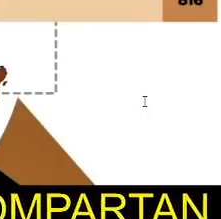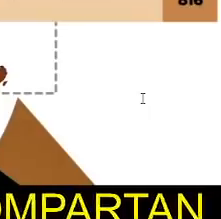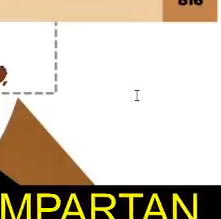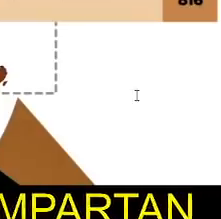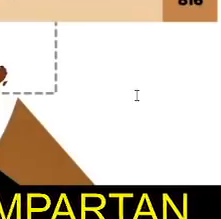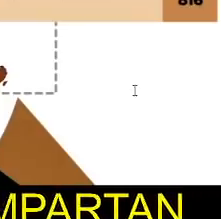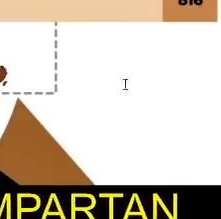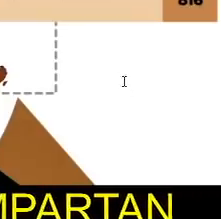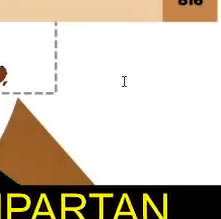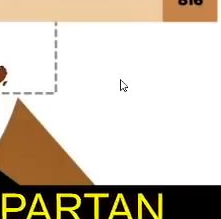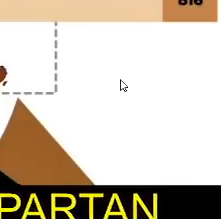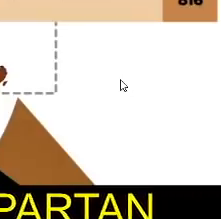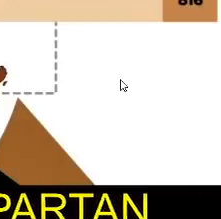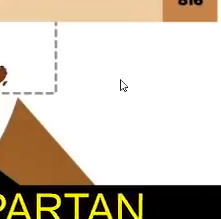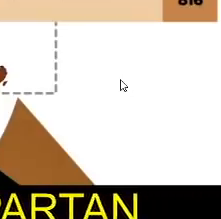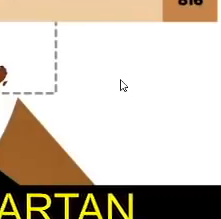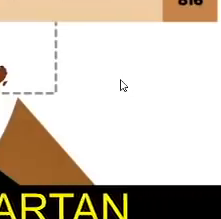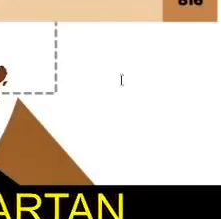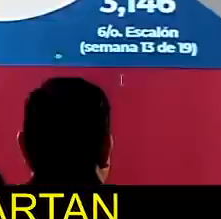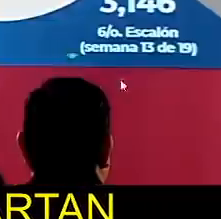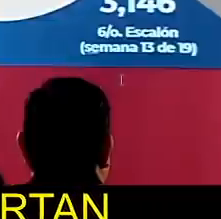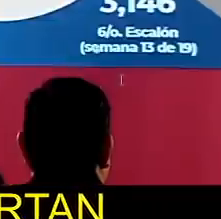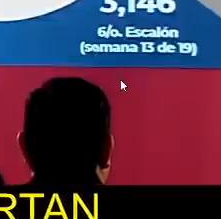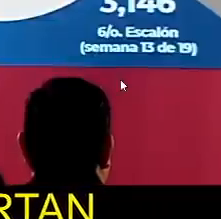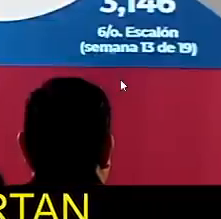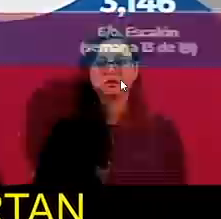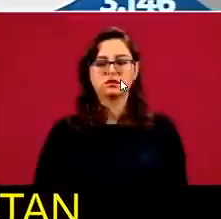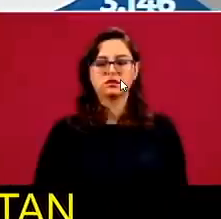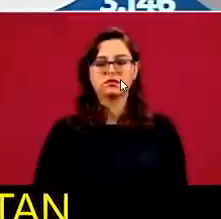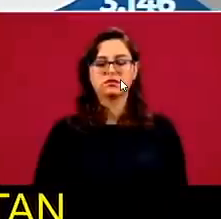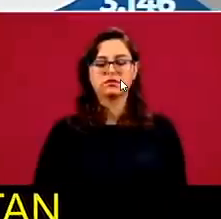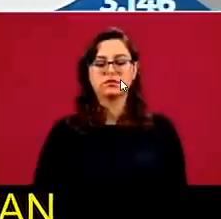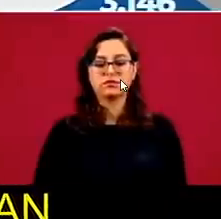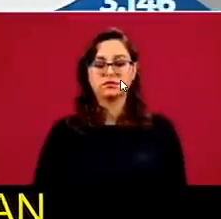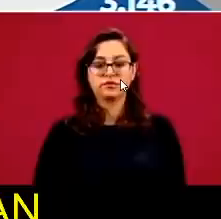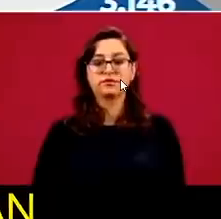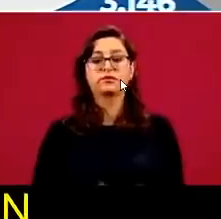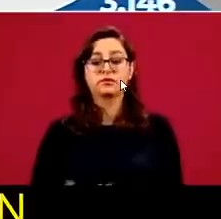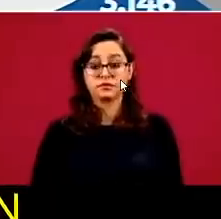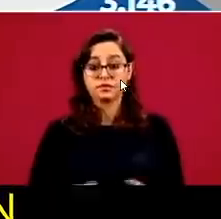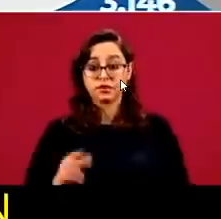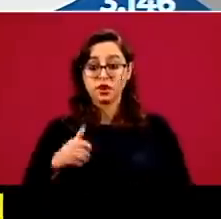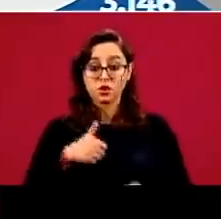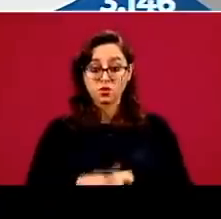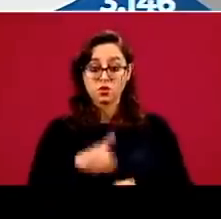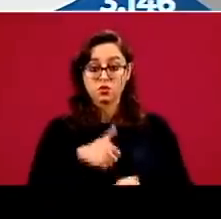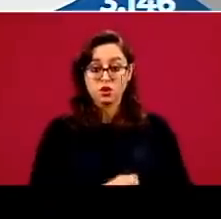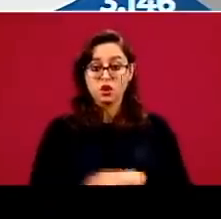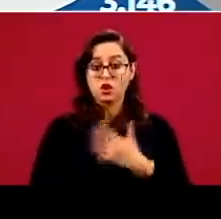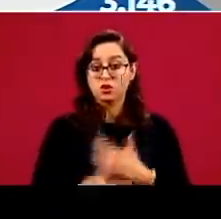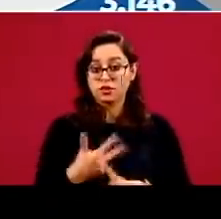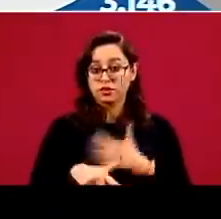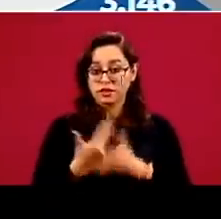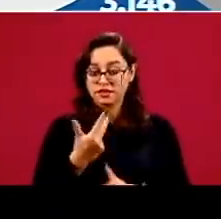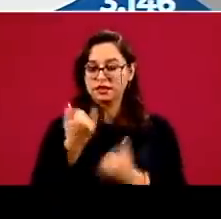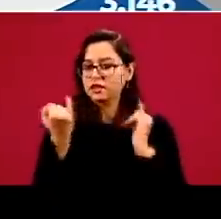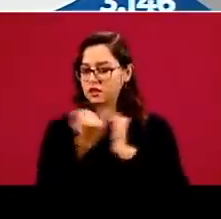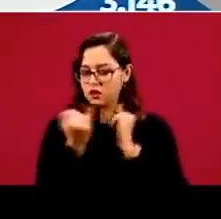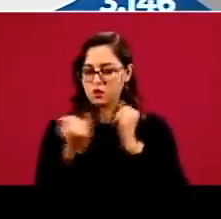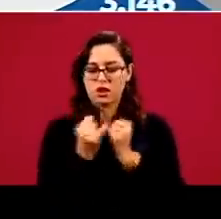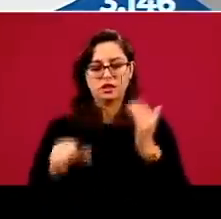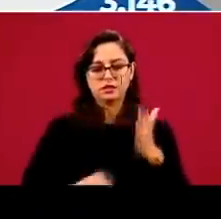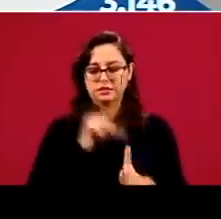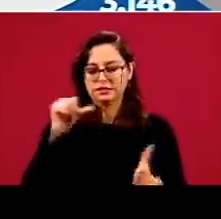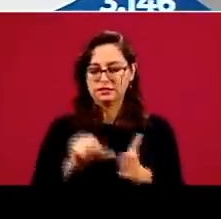guardia adelante el sexto escalón van su semana número 13 igual en centros de adiestramientos